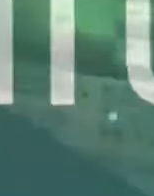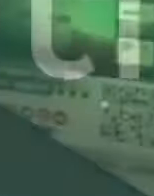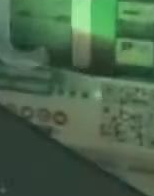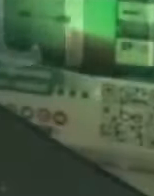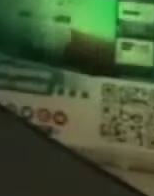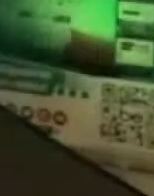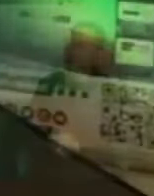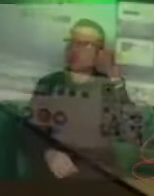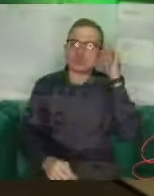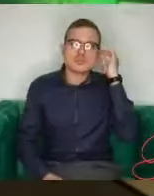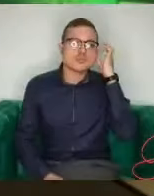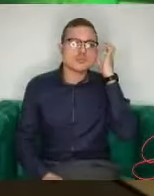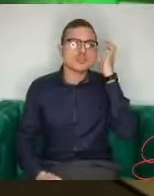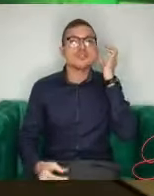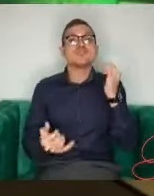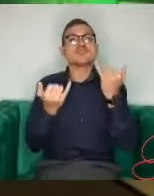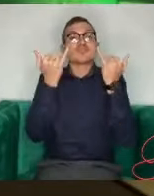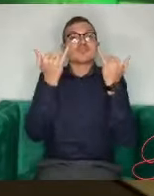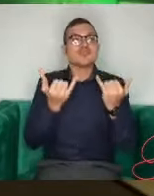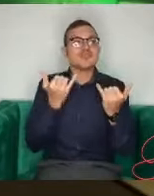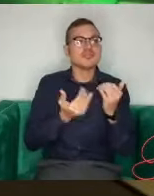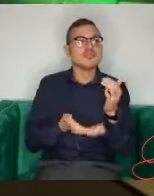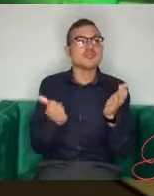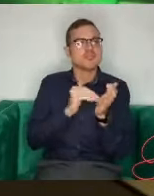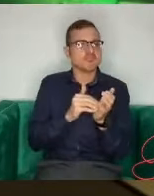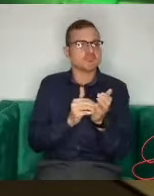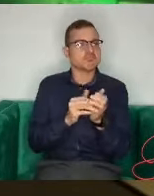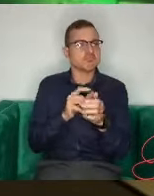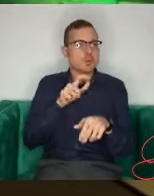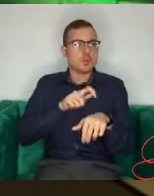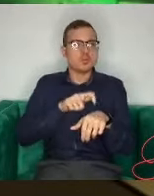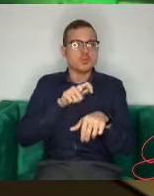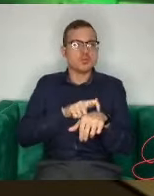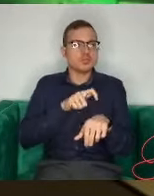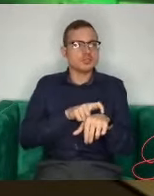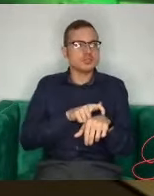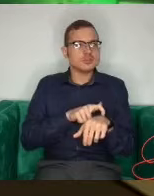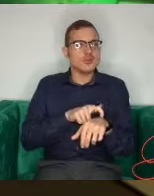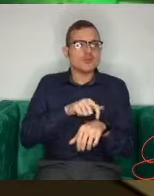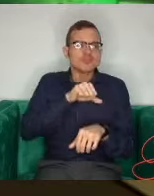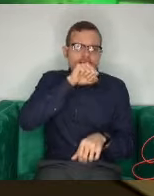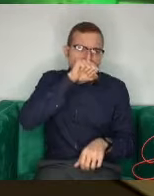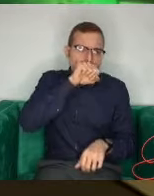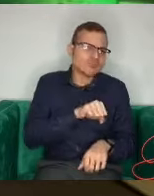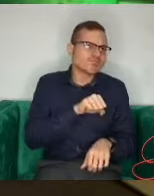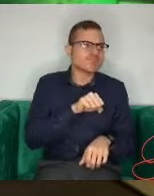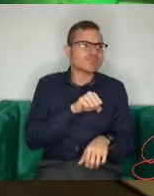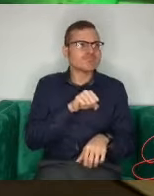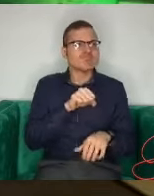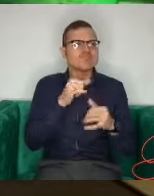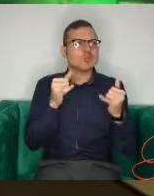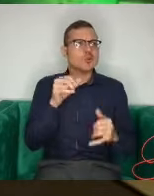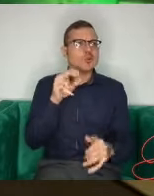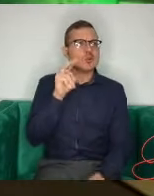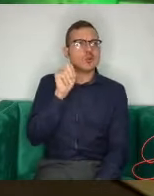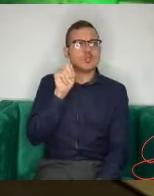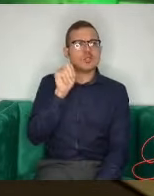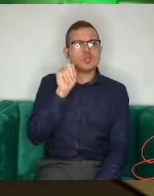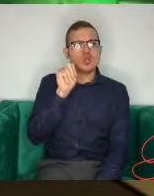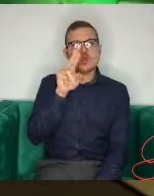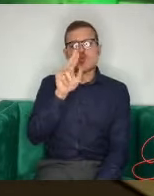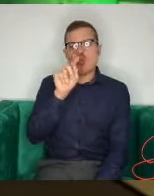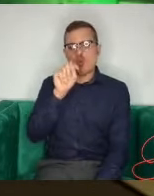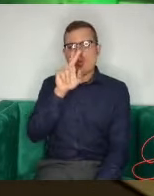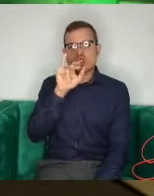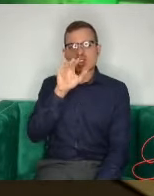Amigo de Be Health. Ahora llegamos al momento, yo digo que de los que más me gusta, porque estamos hablando de nutrición y la comida es todo en nuestro cuerpo, ¿verdad?